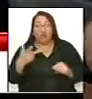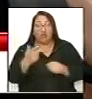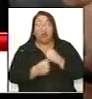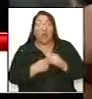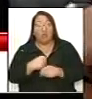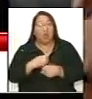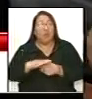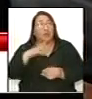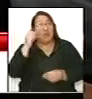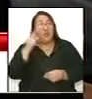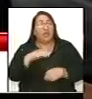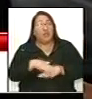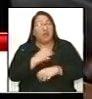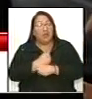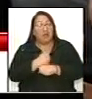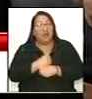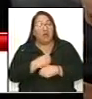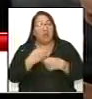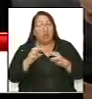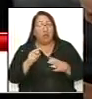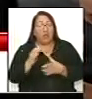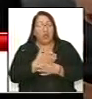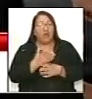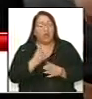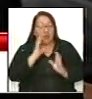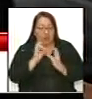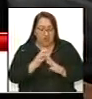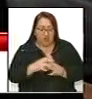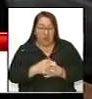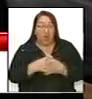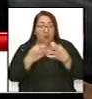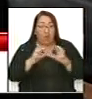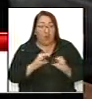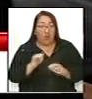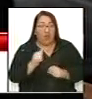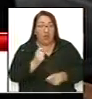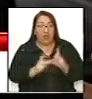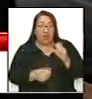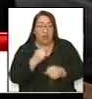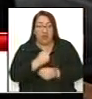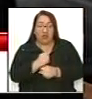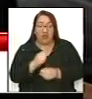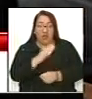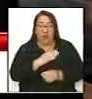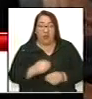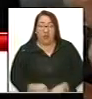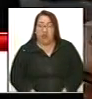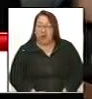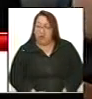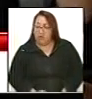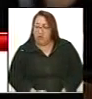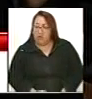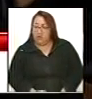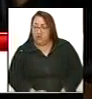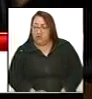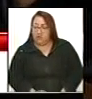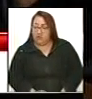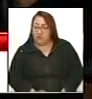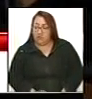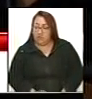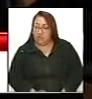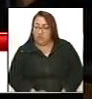que una gran diferencia entre el sector público, los trabajadores y el Estado, y los privados,